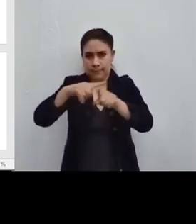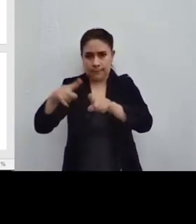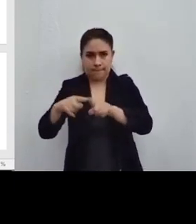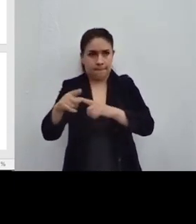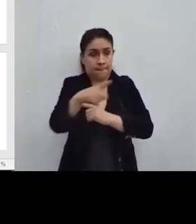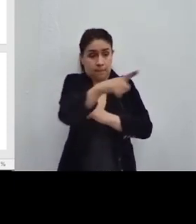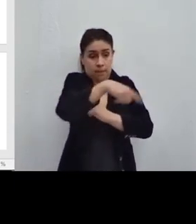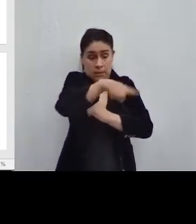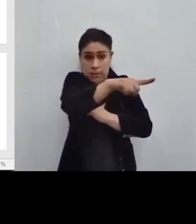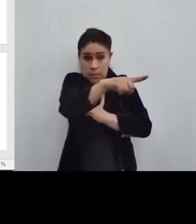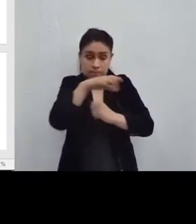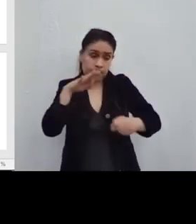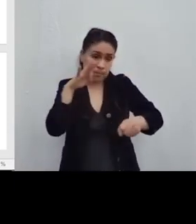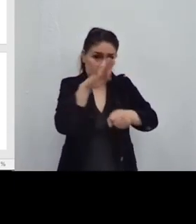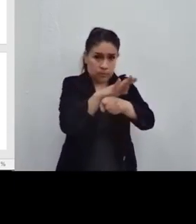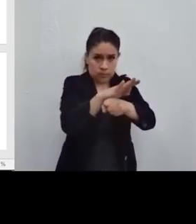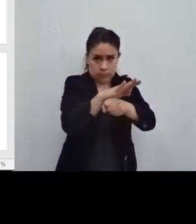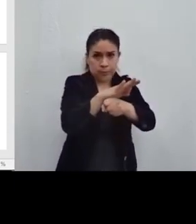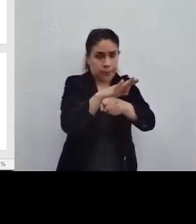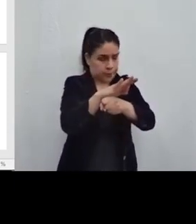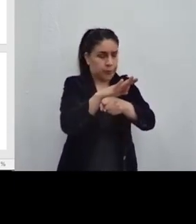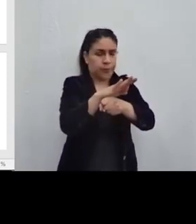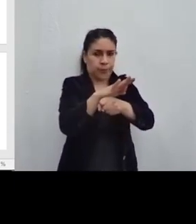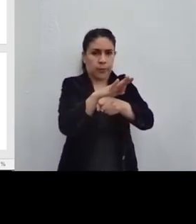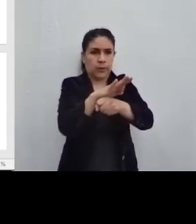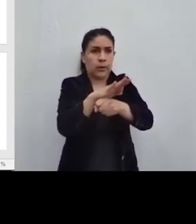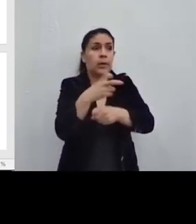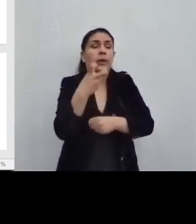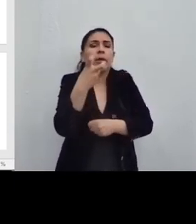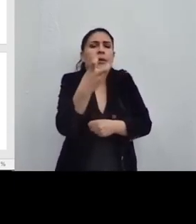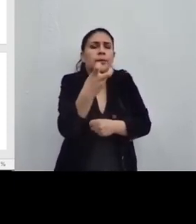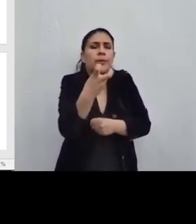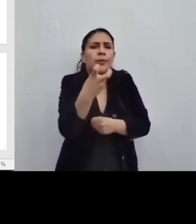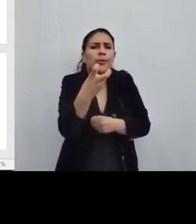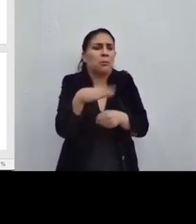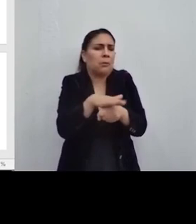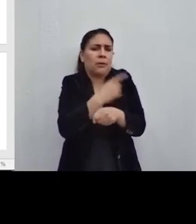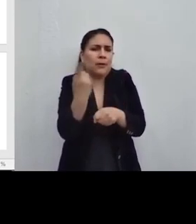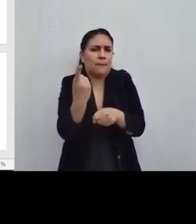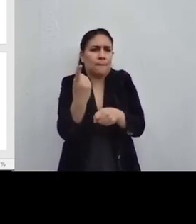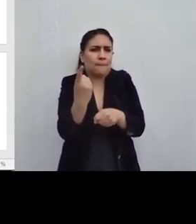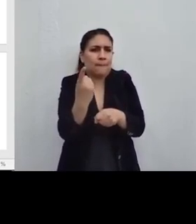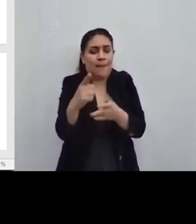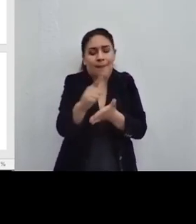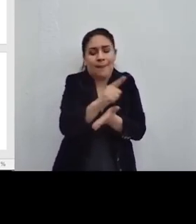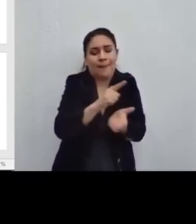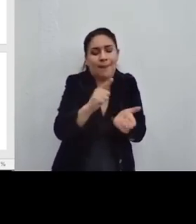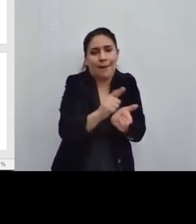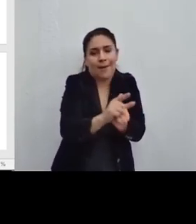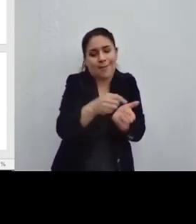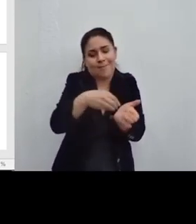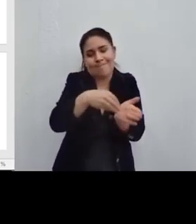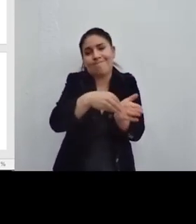de discapacidad, con fundamento en los principios establecidos en la presente ley.